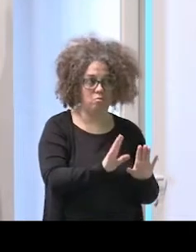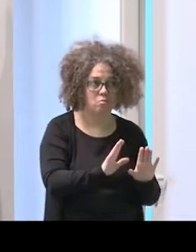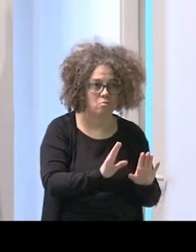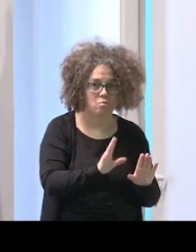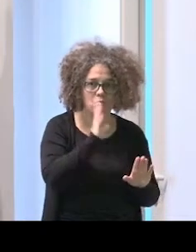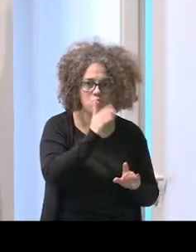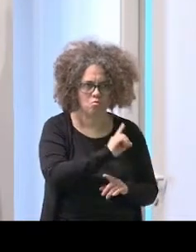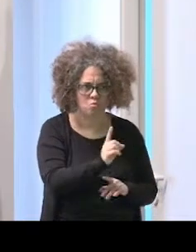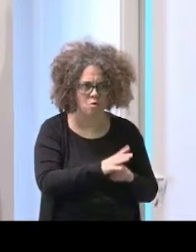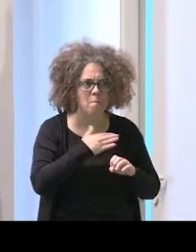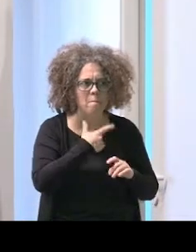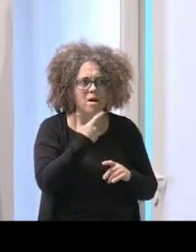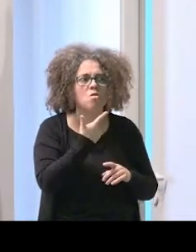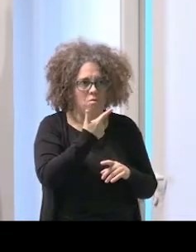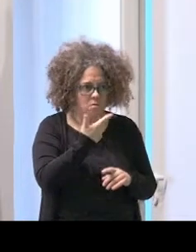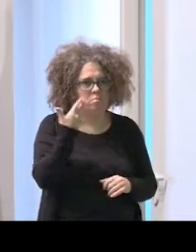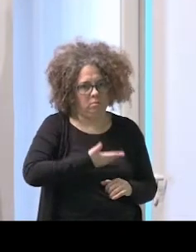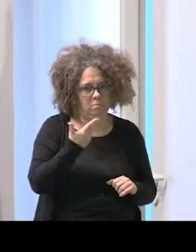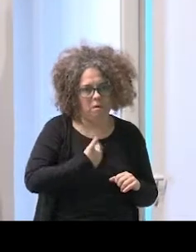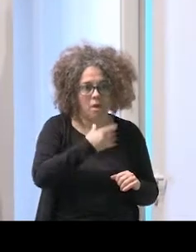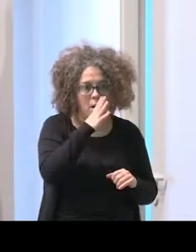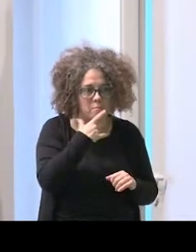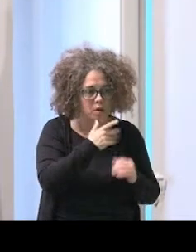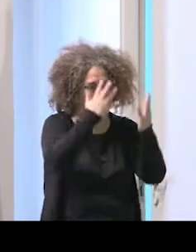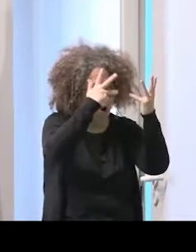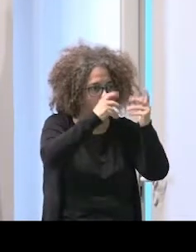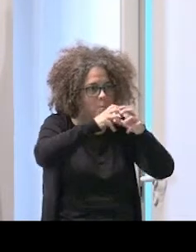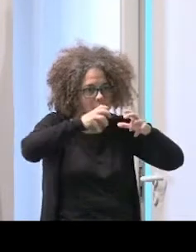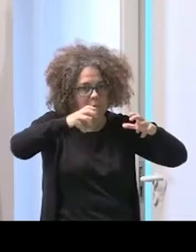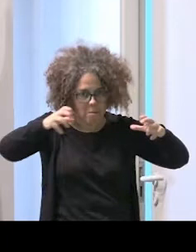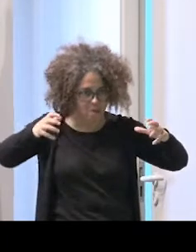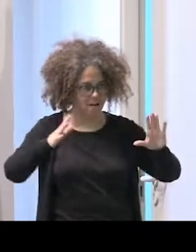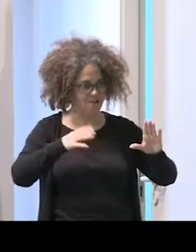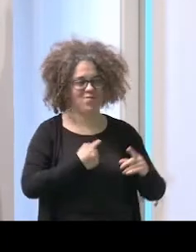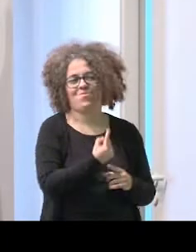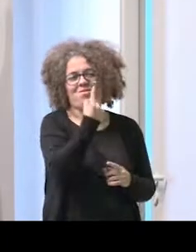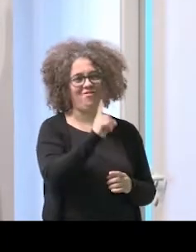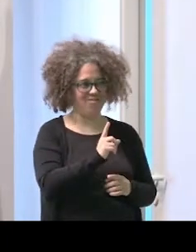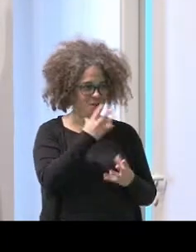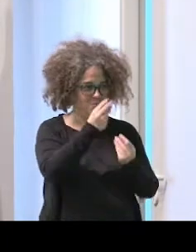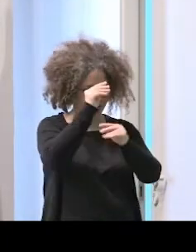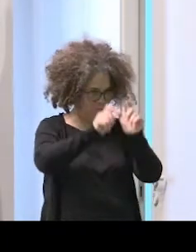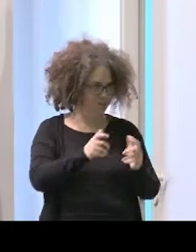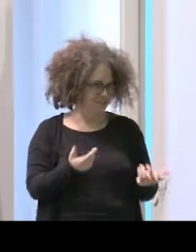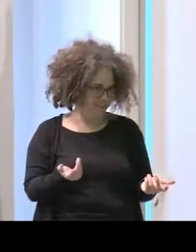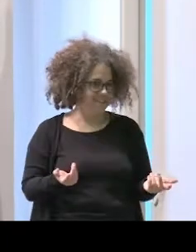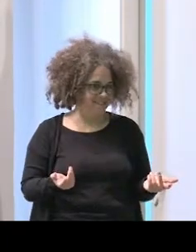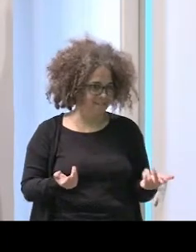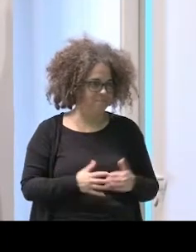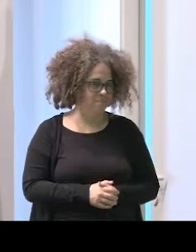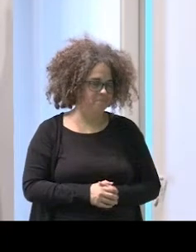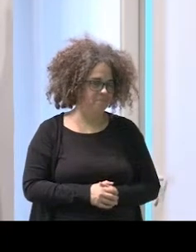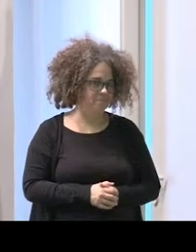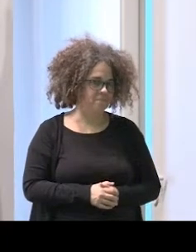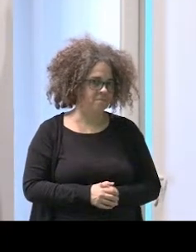es poquito, pero vamos, no es moco de pavo. Si coges los grandes números, al final es mucha gente, ¿vale? Que puedes tener que seguir, ¿vale?